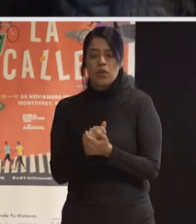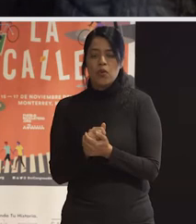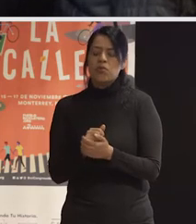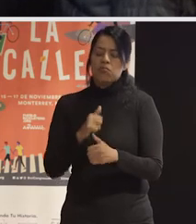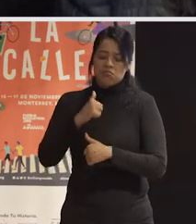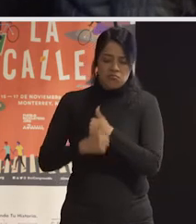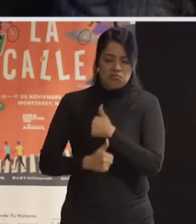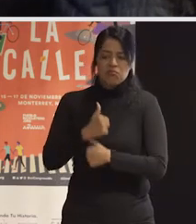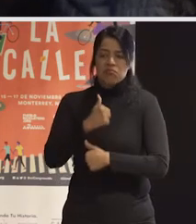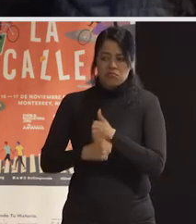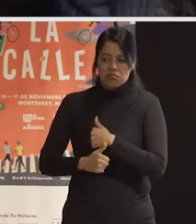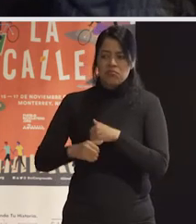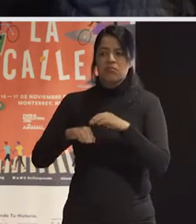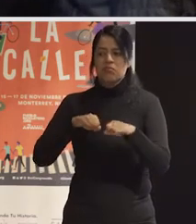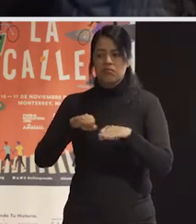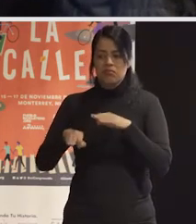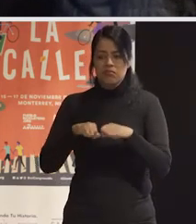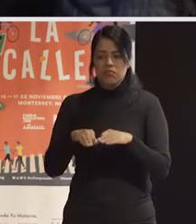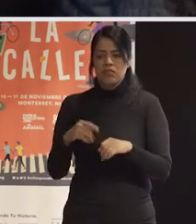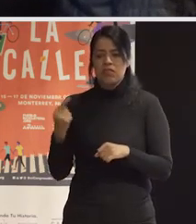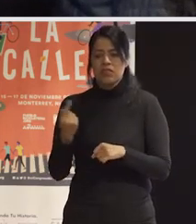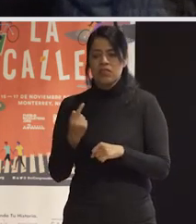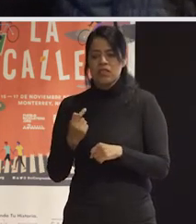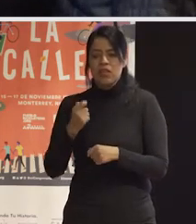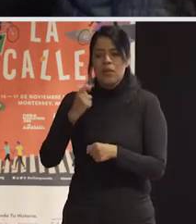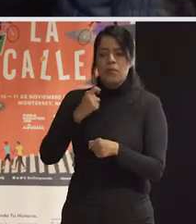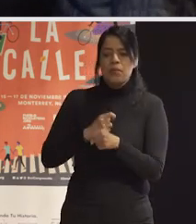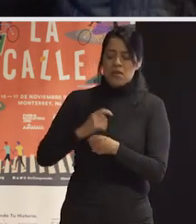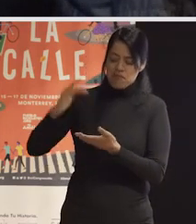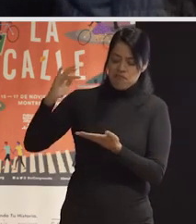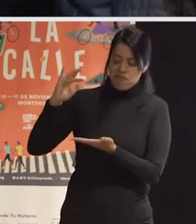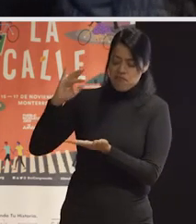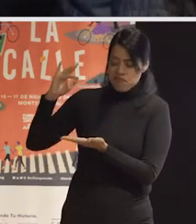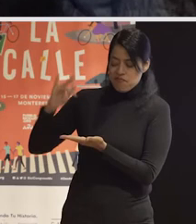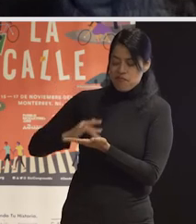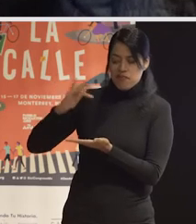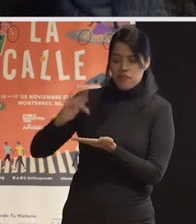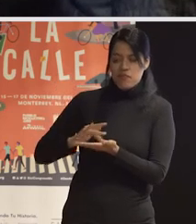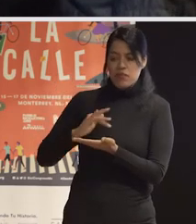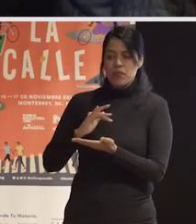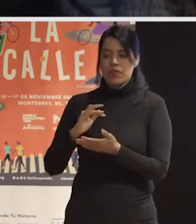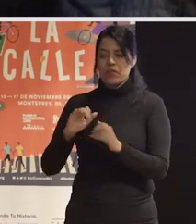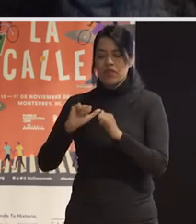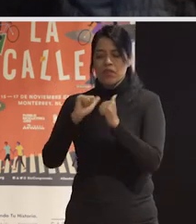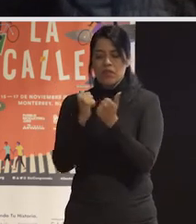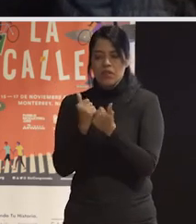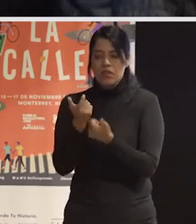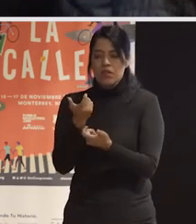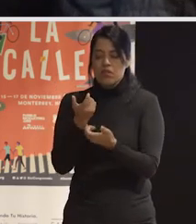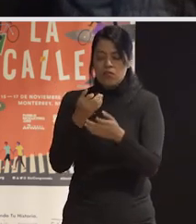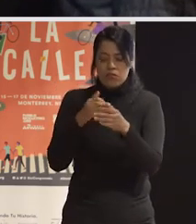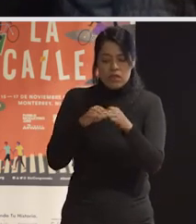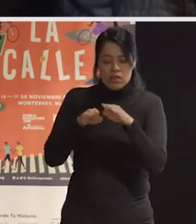ha costado mucho mucho trabajo el que primero que nos apoye a alguien una fundación sacar sueldos para los